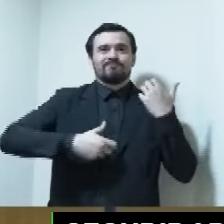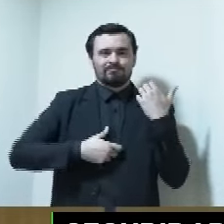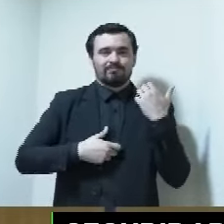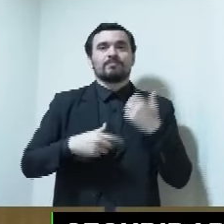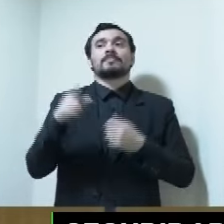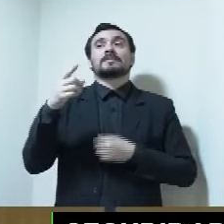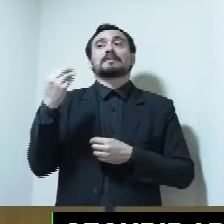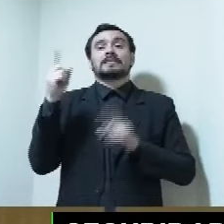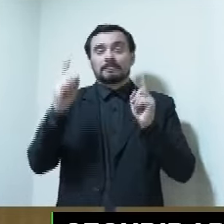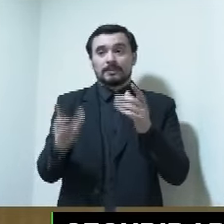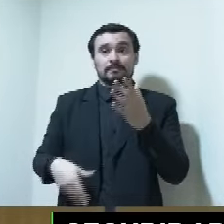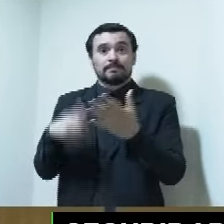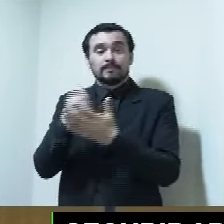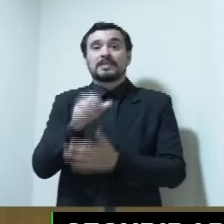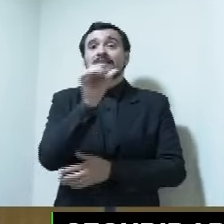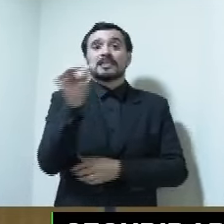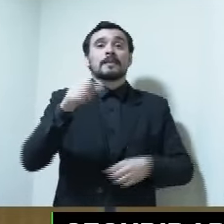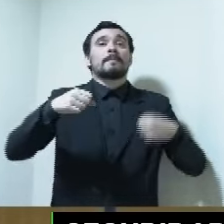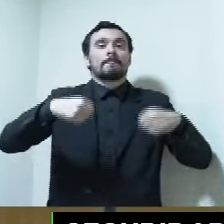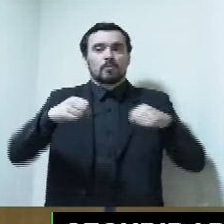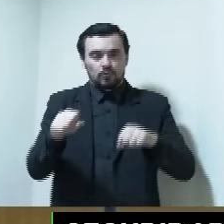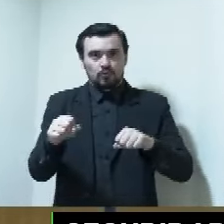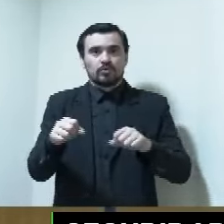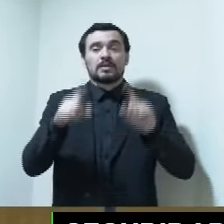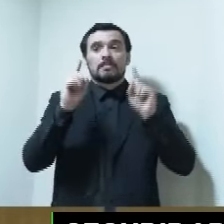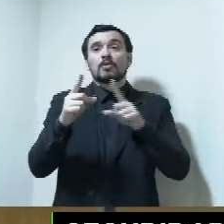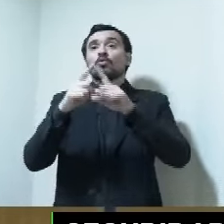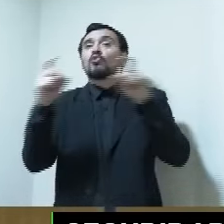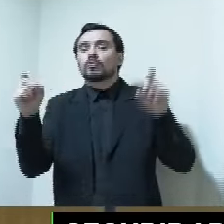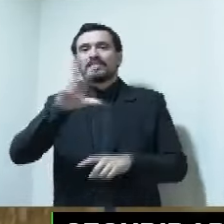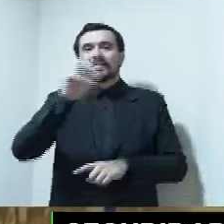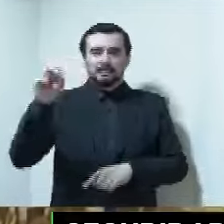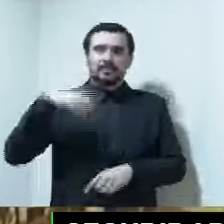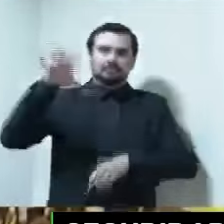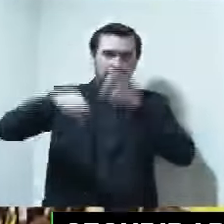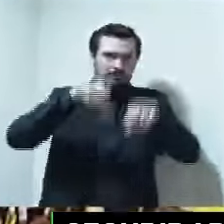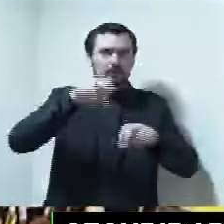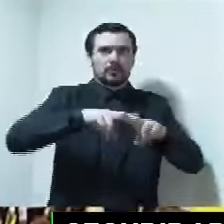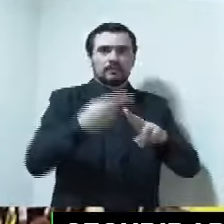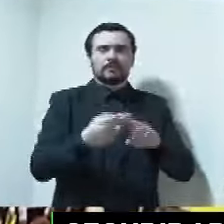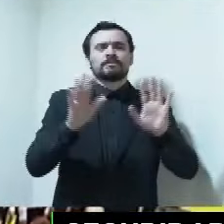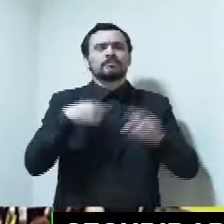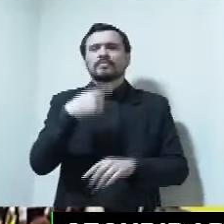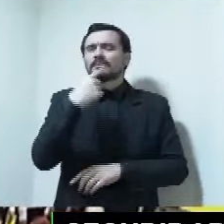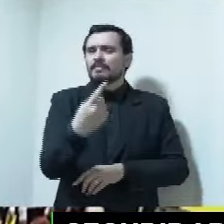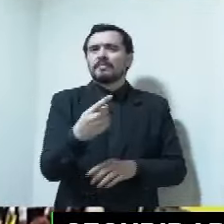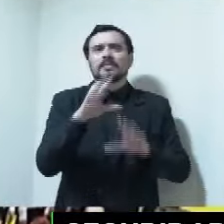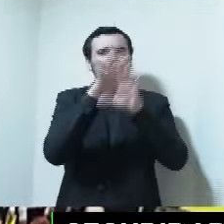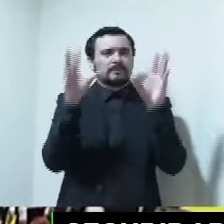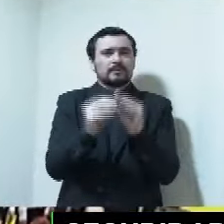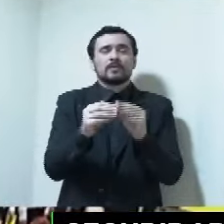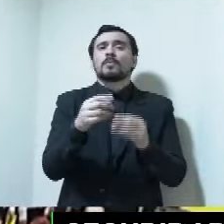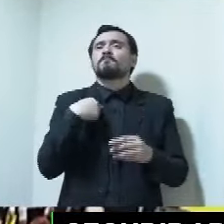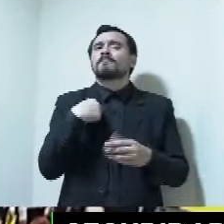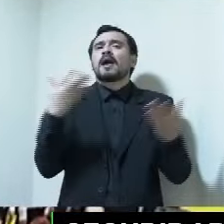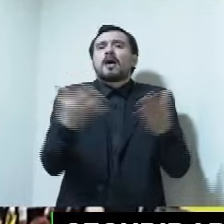la adquisición de 600 motos y la recuperación de otras 300. Quiero citar, en síntesis, los principales